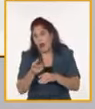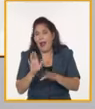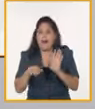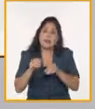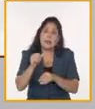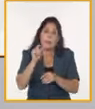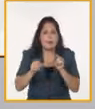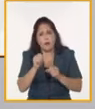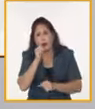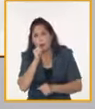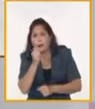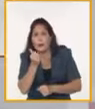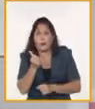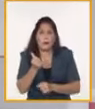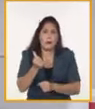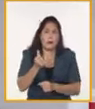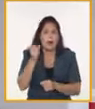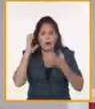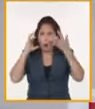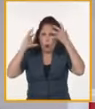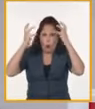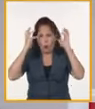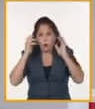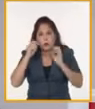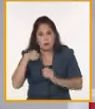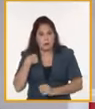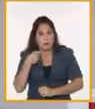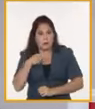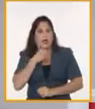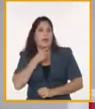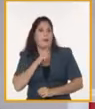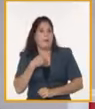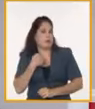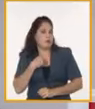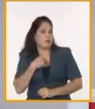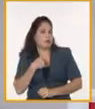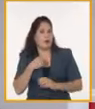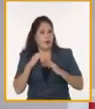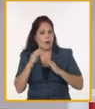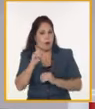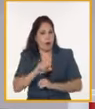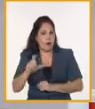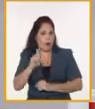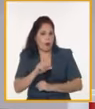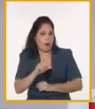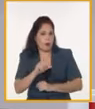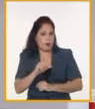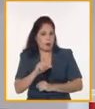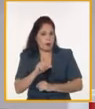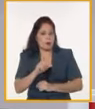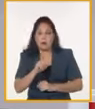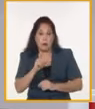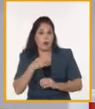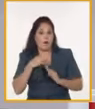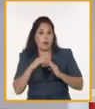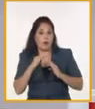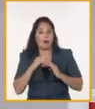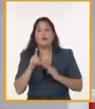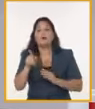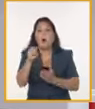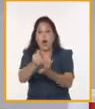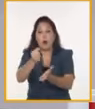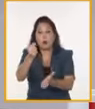eh e confusión que usted vaya a estar por ejemplo en en en camy Y usted le autoricen